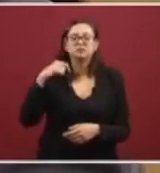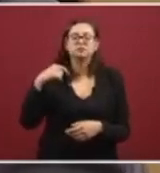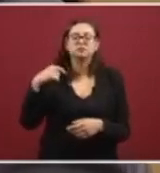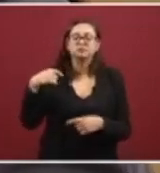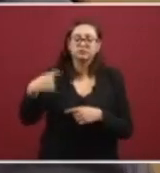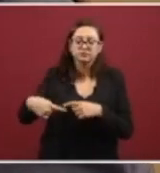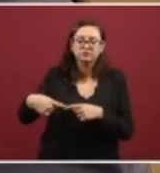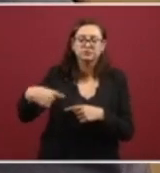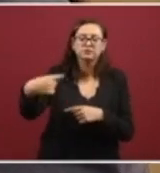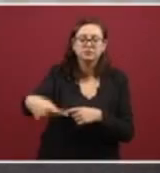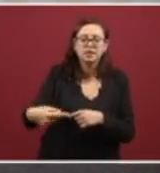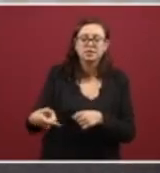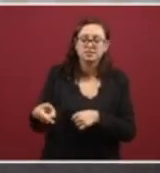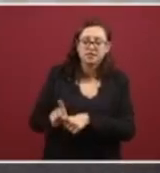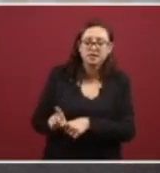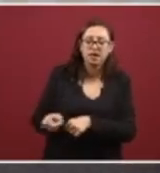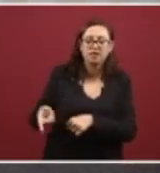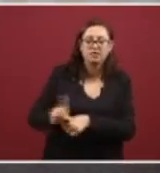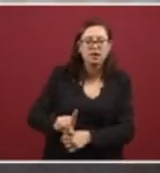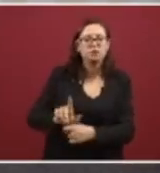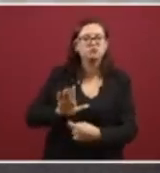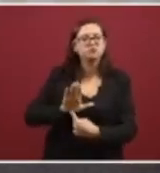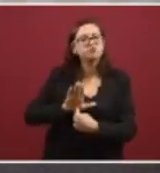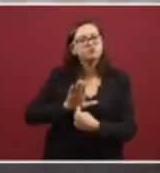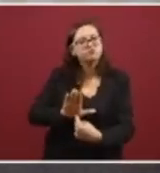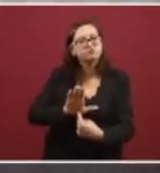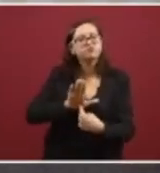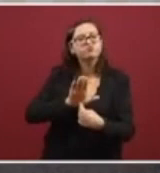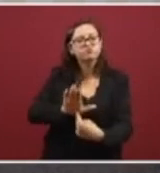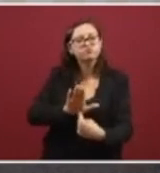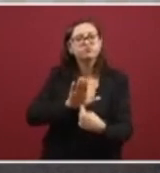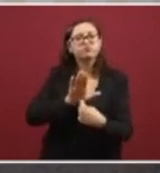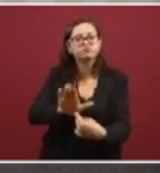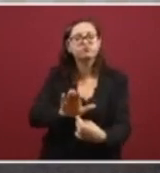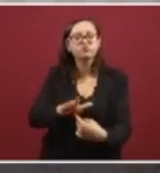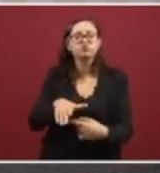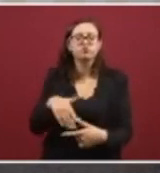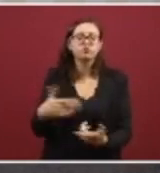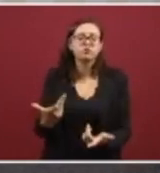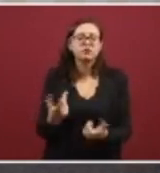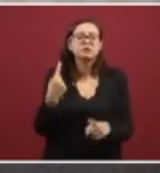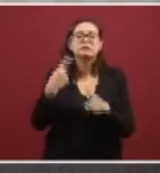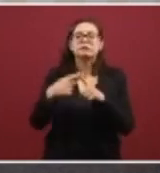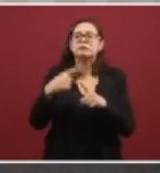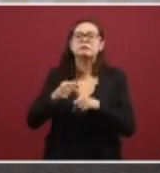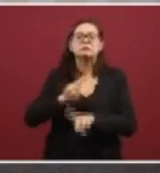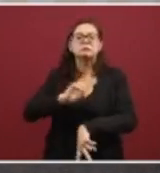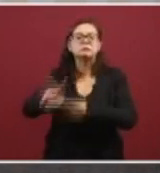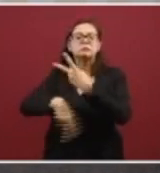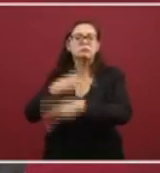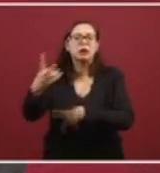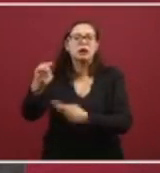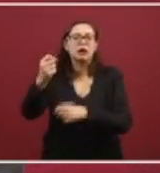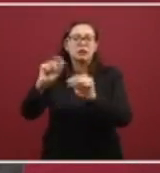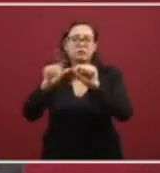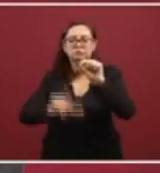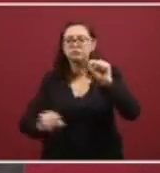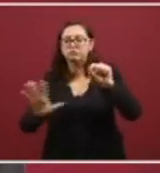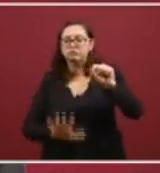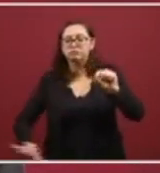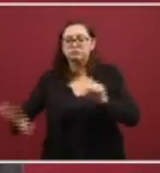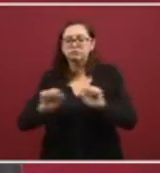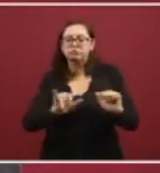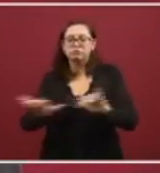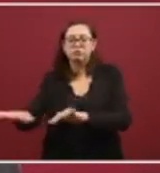exactamente el avance de cada día de los elementos que se van a disponer para este propósito. La reunión del día de ayer se llevó a